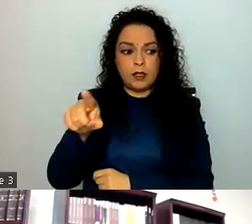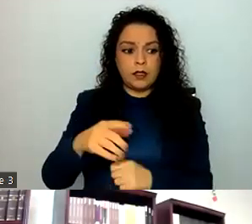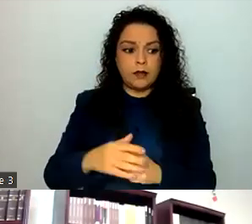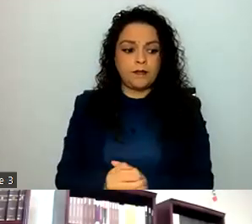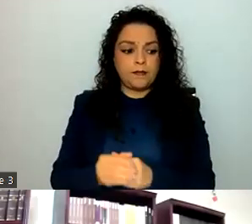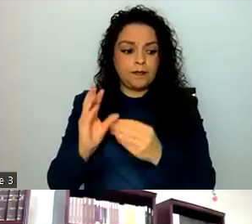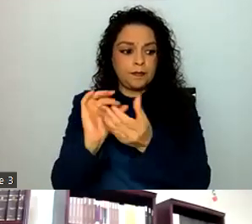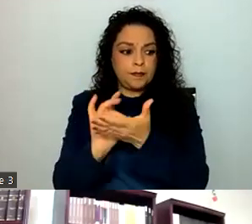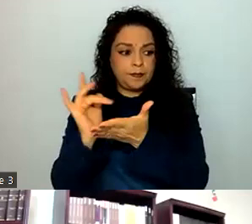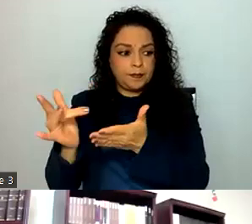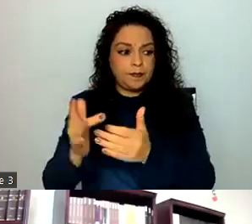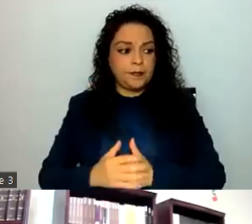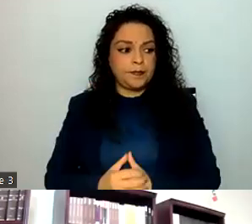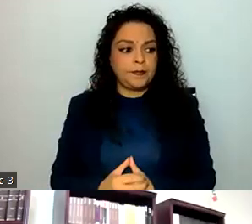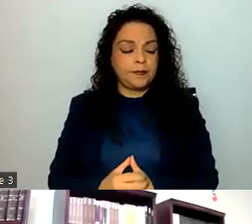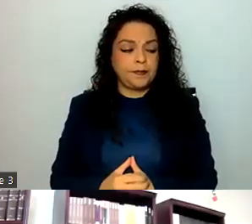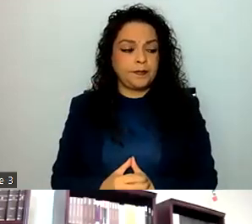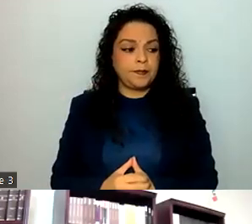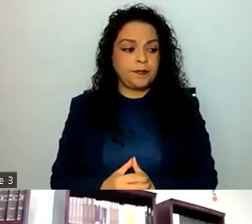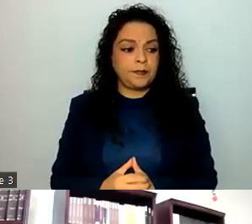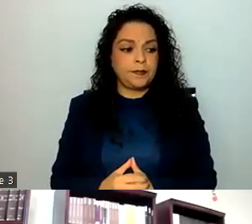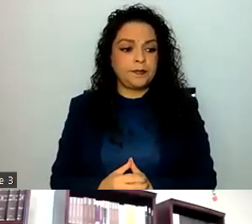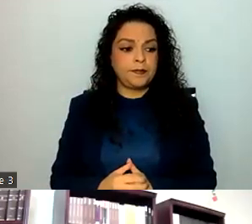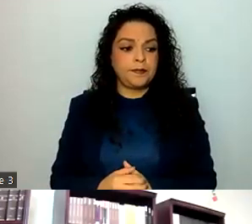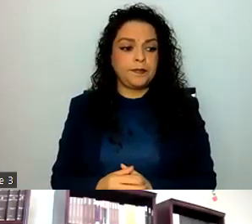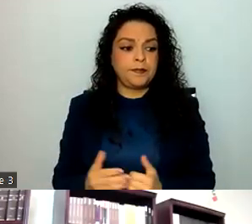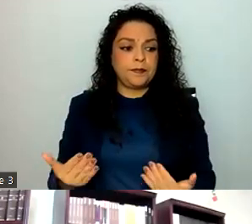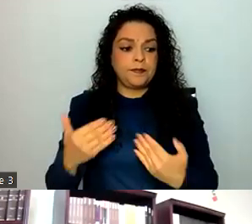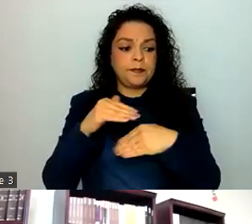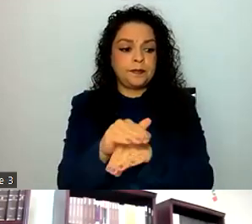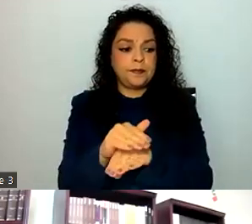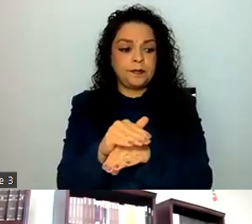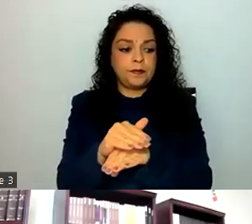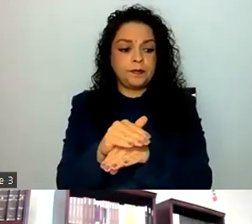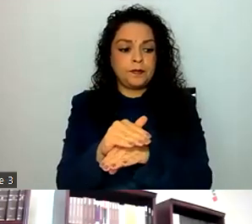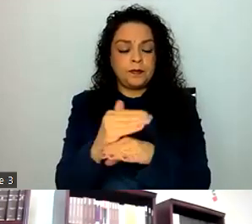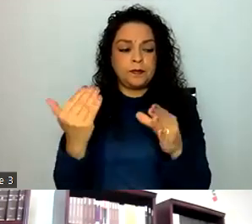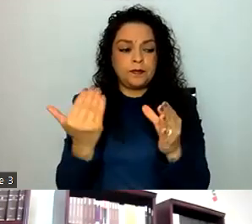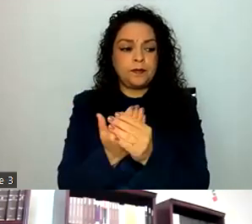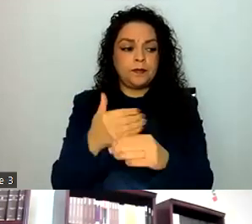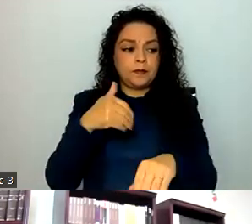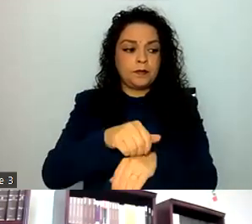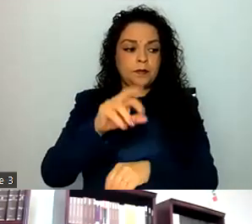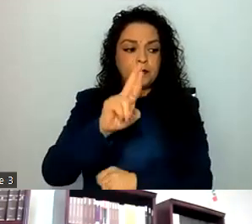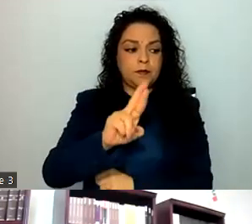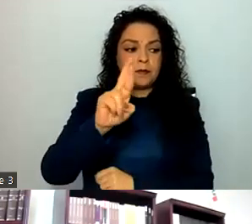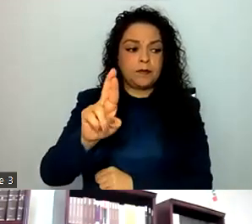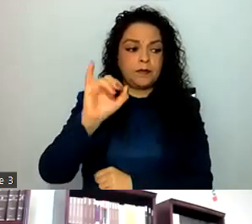Gracias. Respecto al recurso de inconformidad relacionada con el expediente RRIP